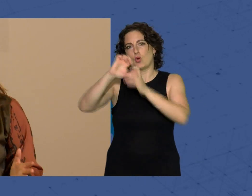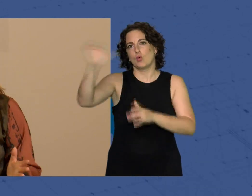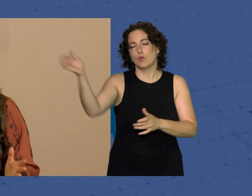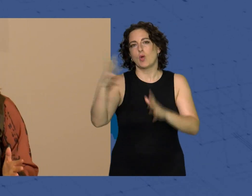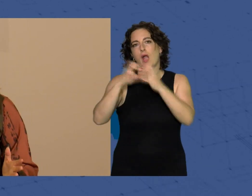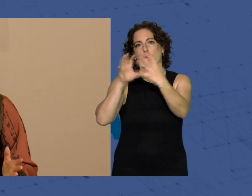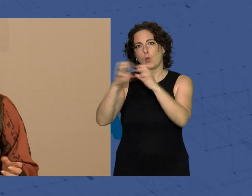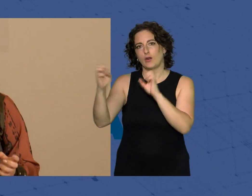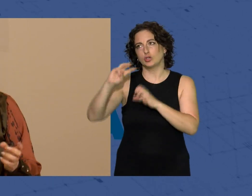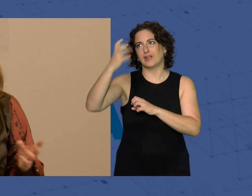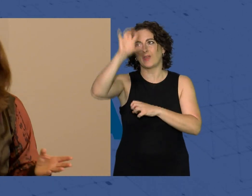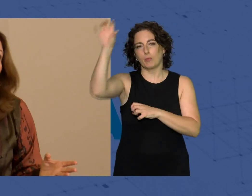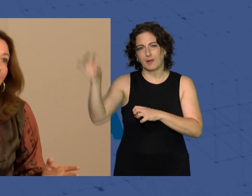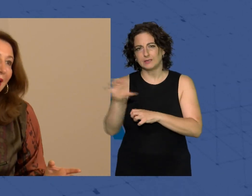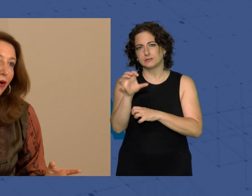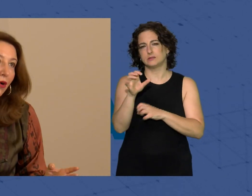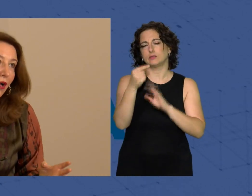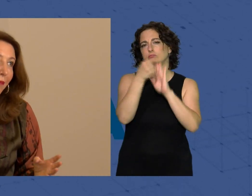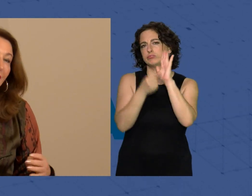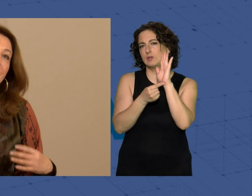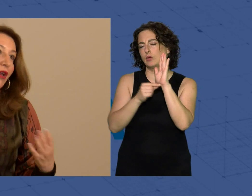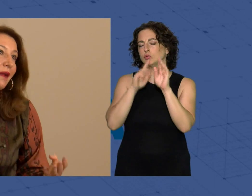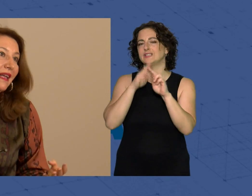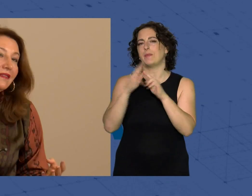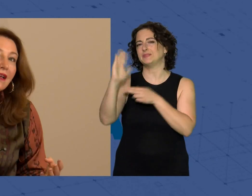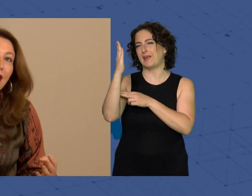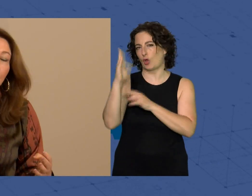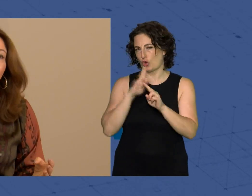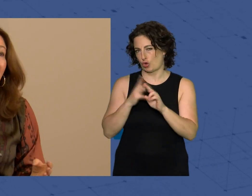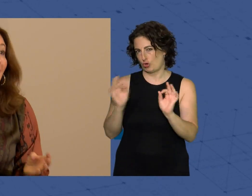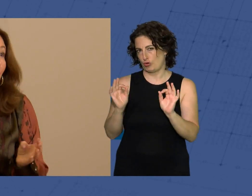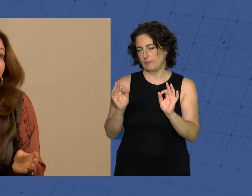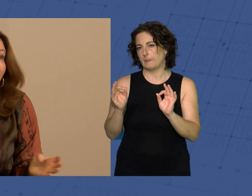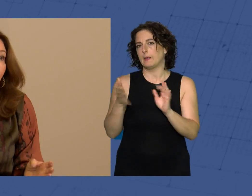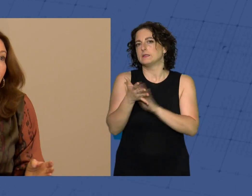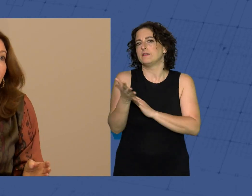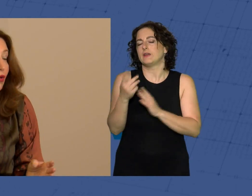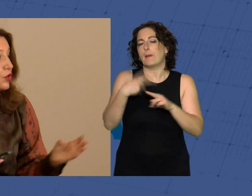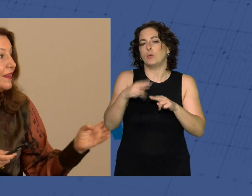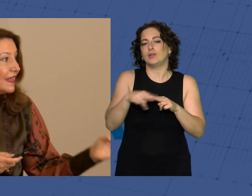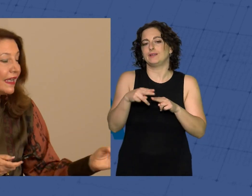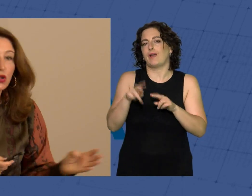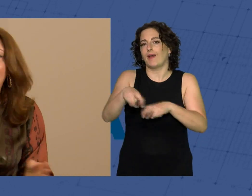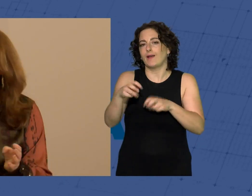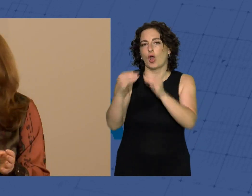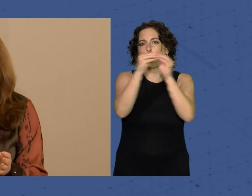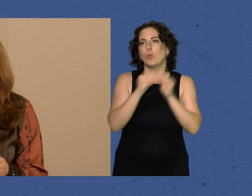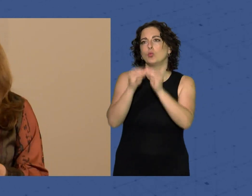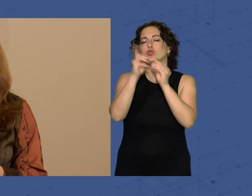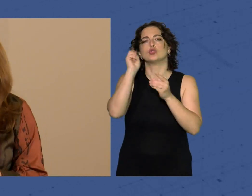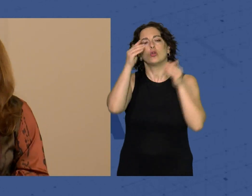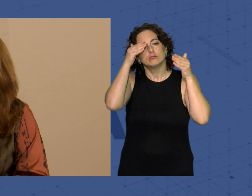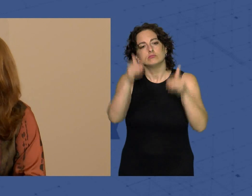acuerdos con terceros países con cláusulas de espejo pero adicionalmente con que la política de área común no se dedique solamente